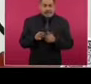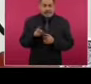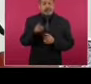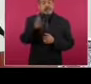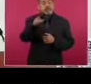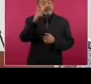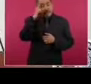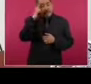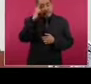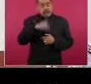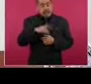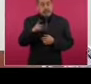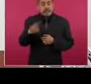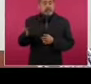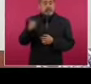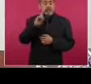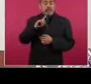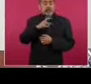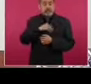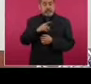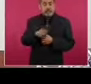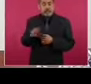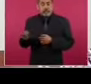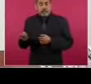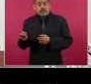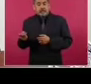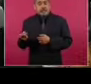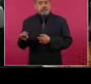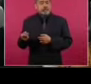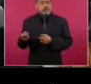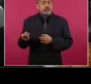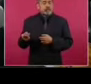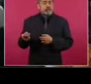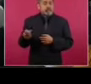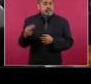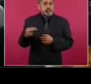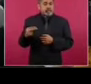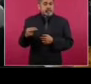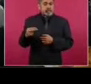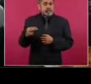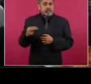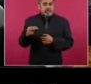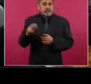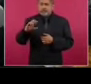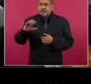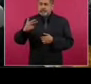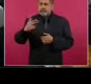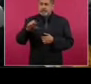La hija de El Che Guevara.